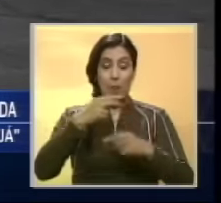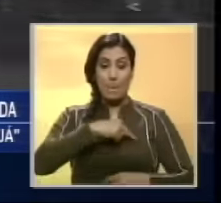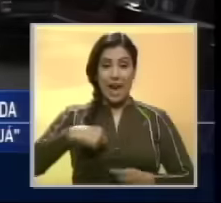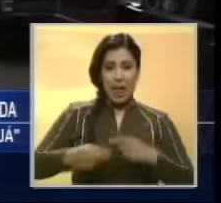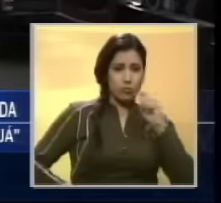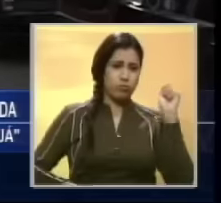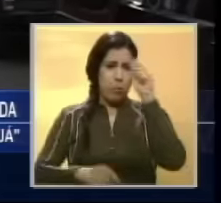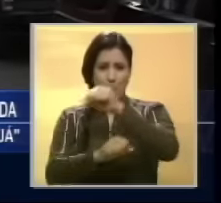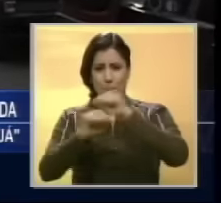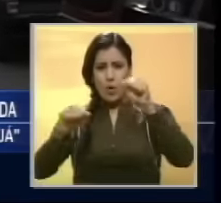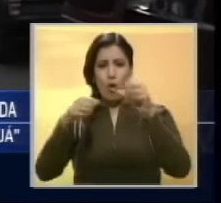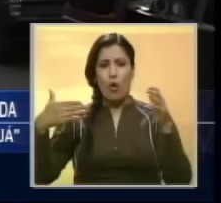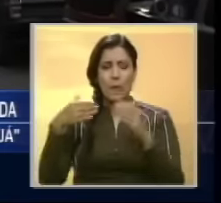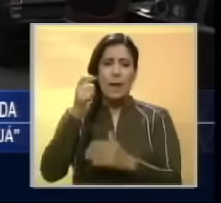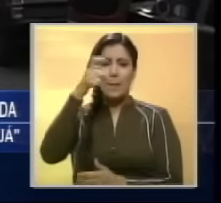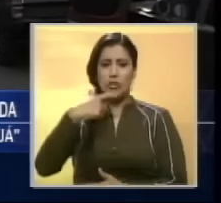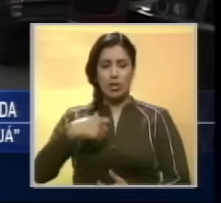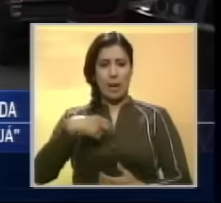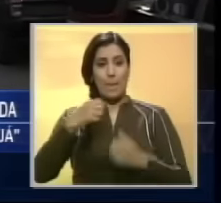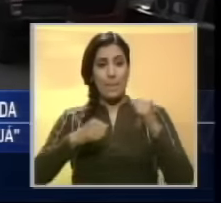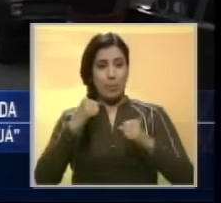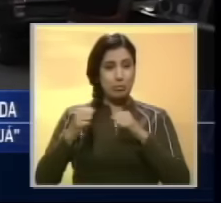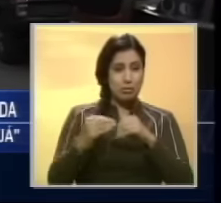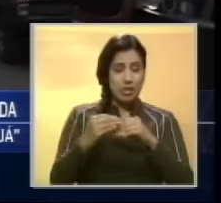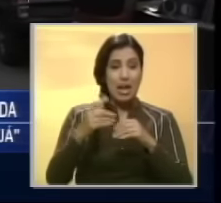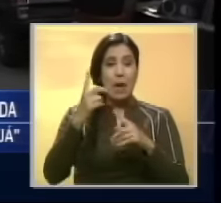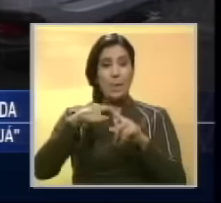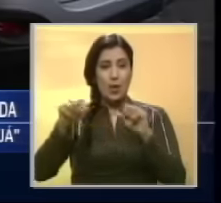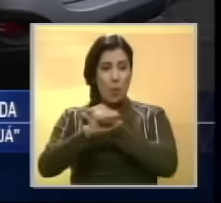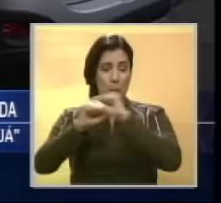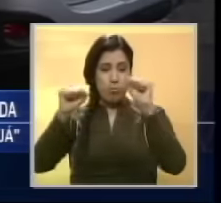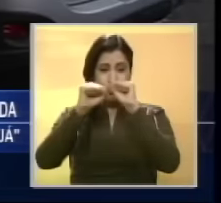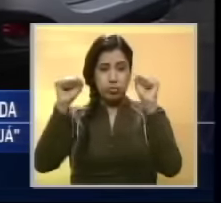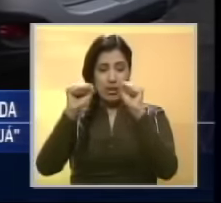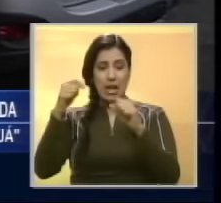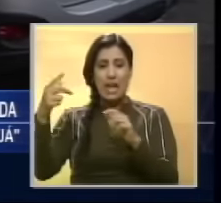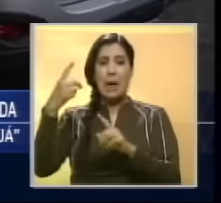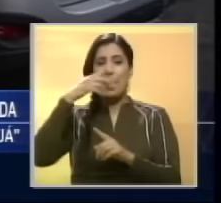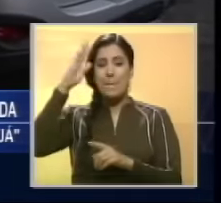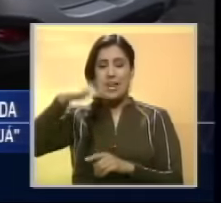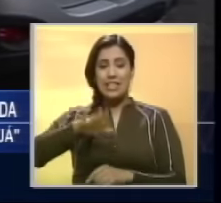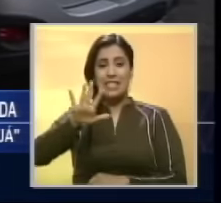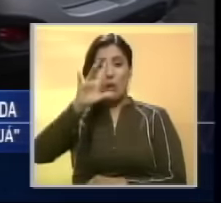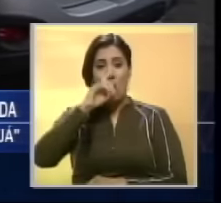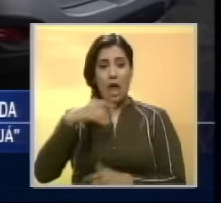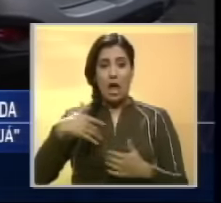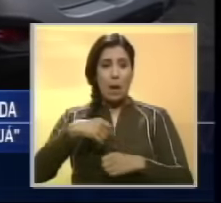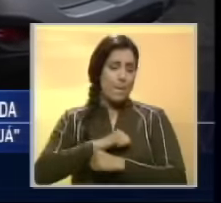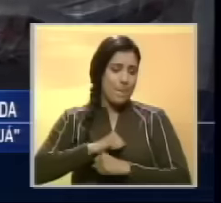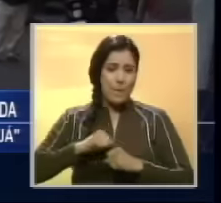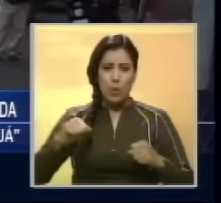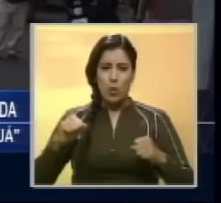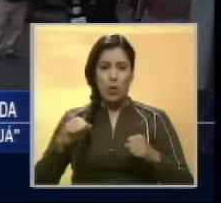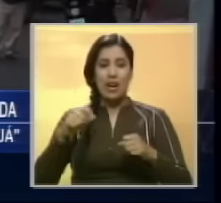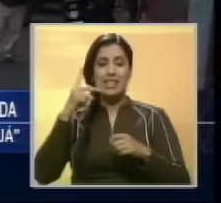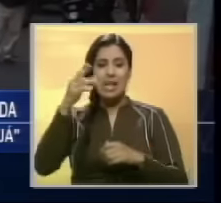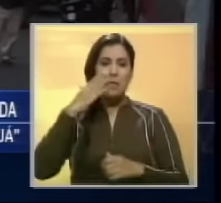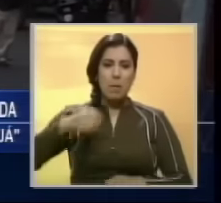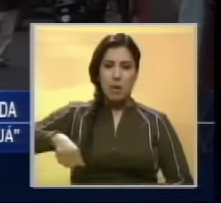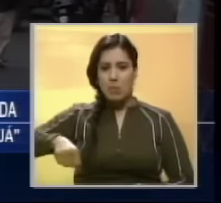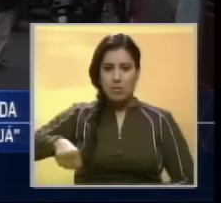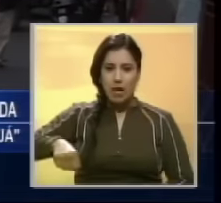artefacto explosivo contra los funcionarios las esquirlas de la granada detonada alcanzaron al menor de 5 años cuando salía con su